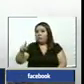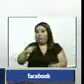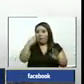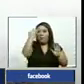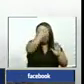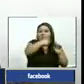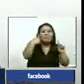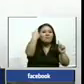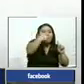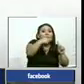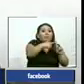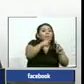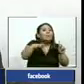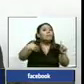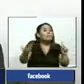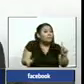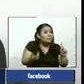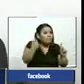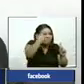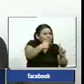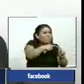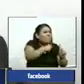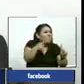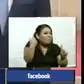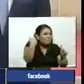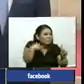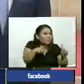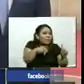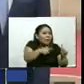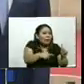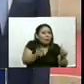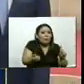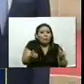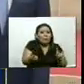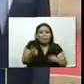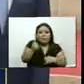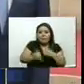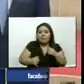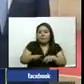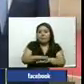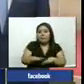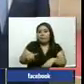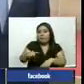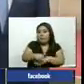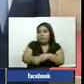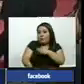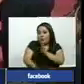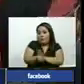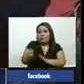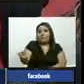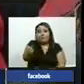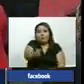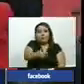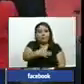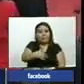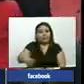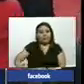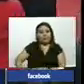Mario Ponce, quien asumiría, pues, para este medio periodo que le queda a la actual legislatura, la presidencia de la Asamblea